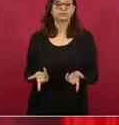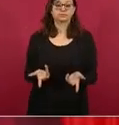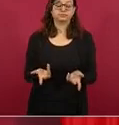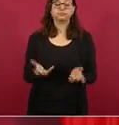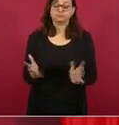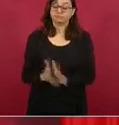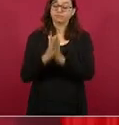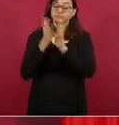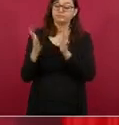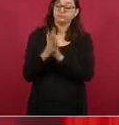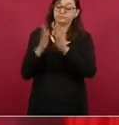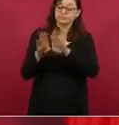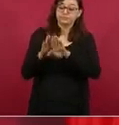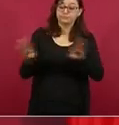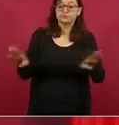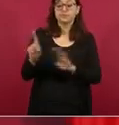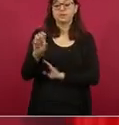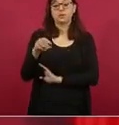Y